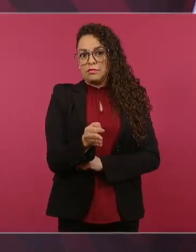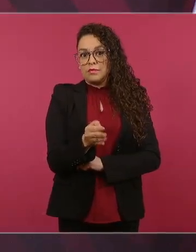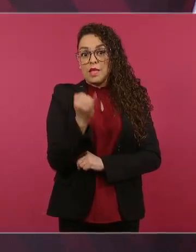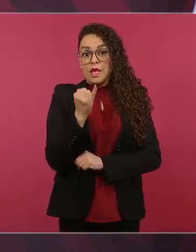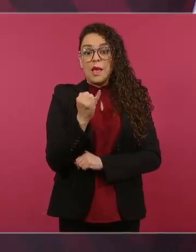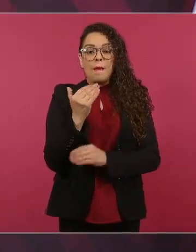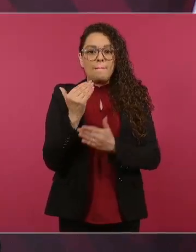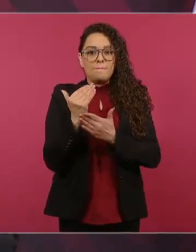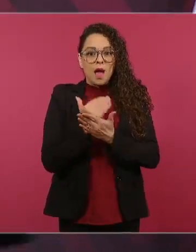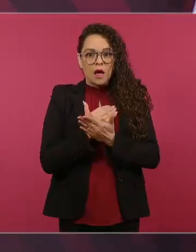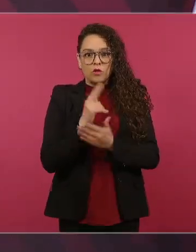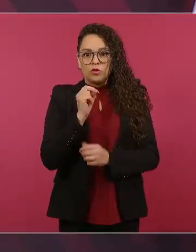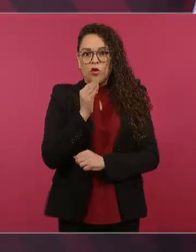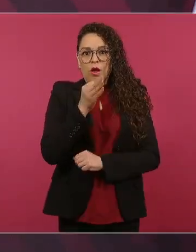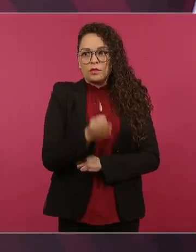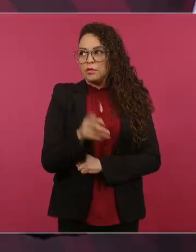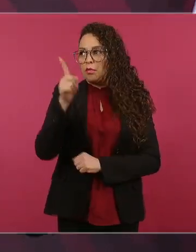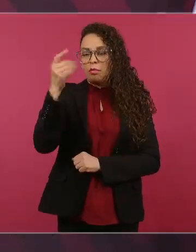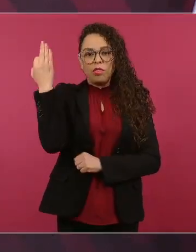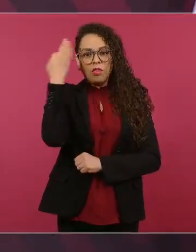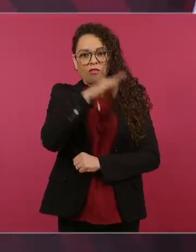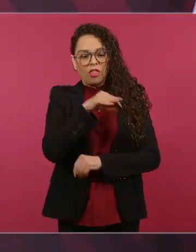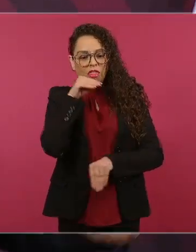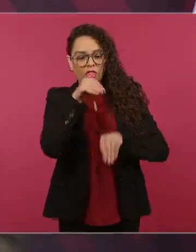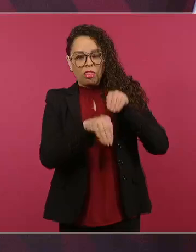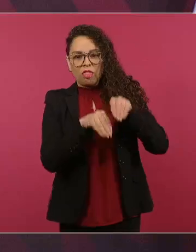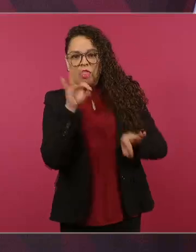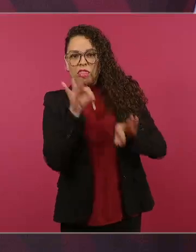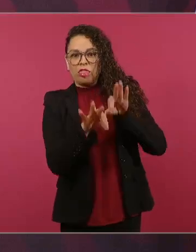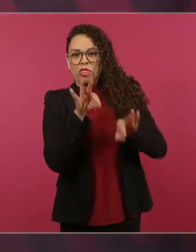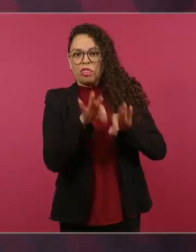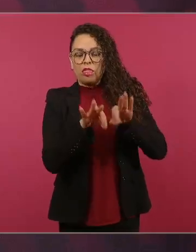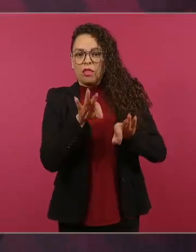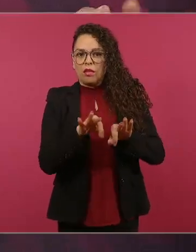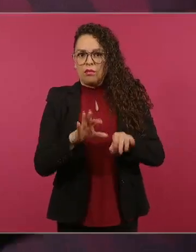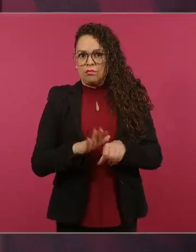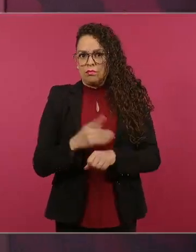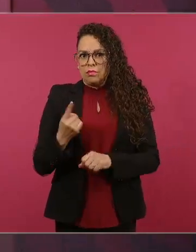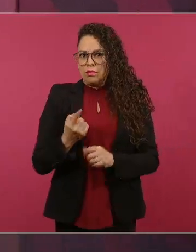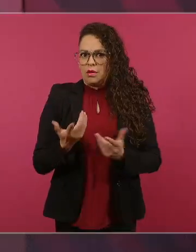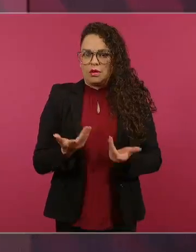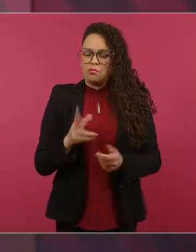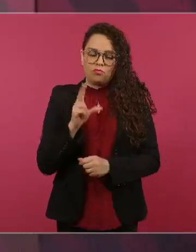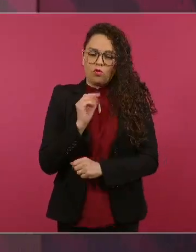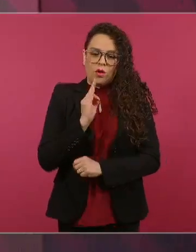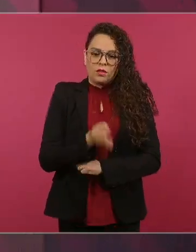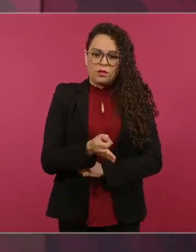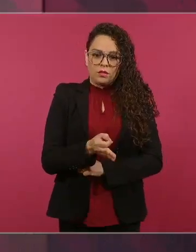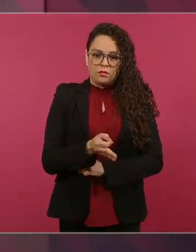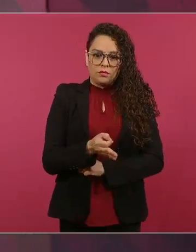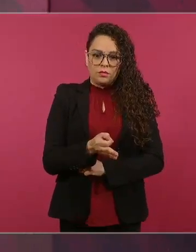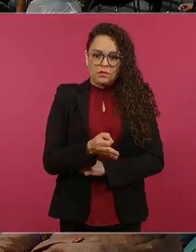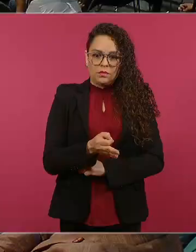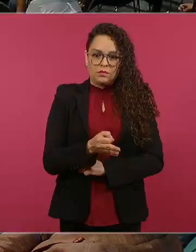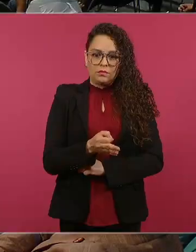Además, no solo era un asunto del general